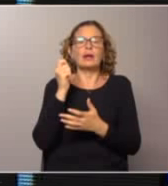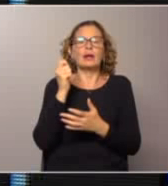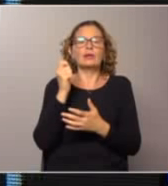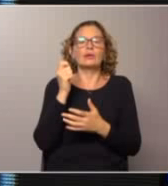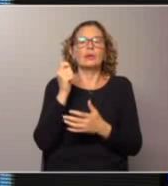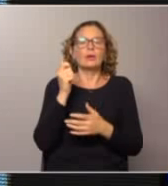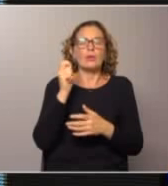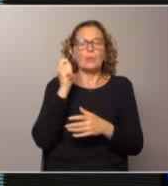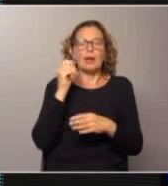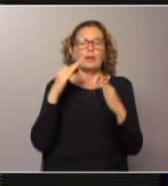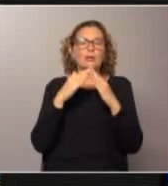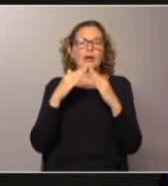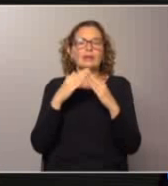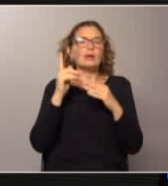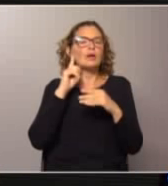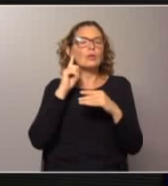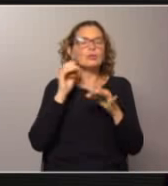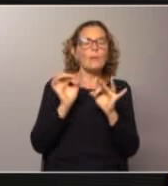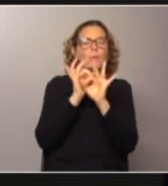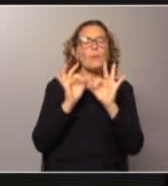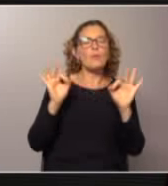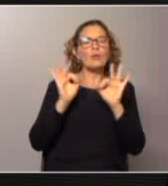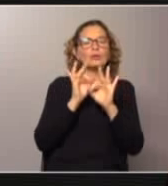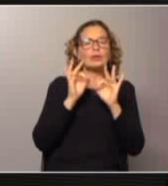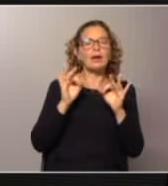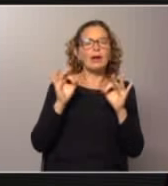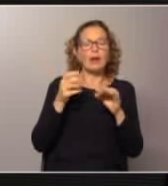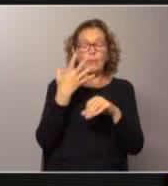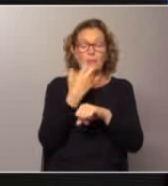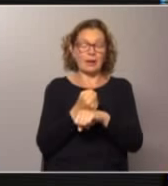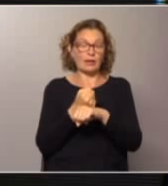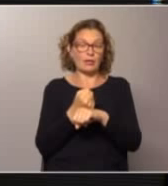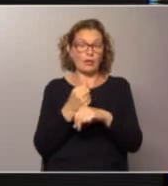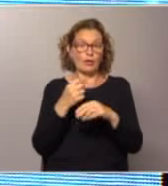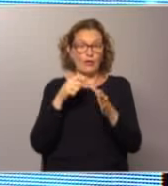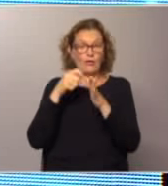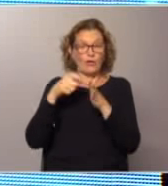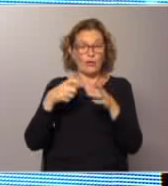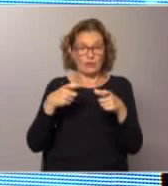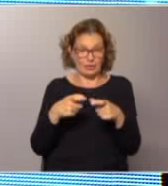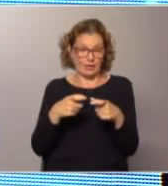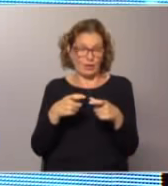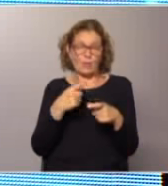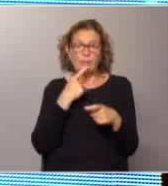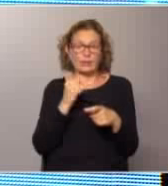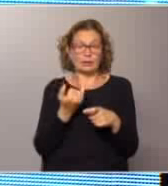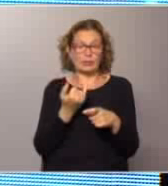plena y pones en una plica en alguna aplicación de música o de de vídeo plena sola te